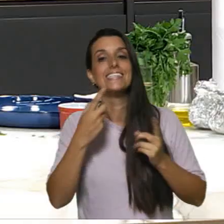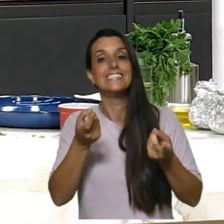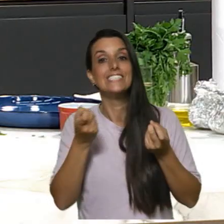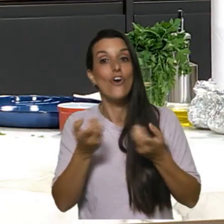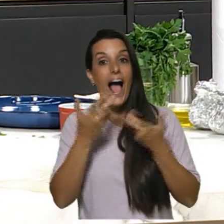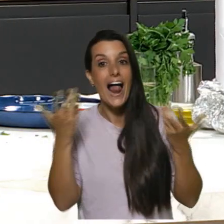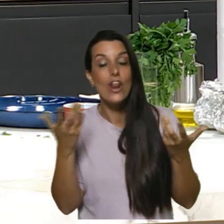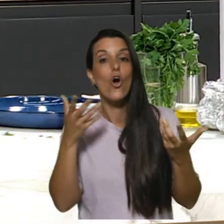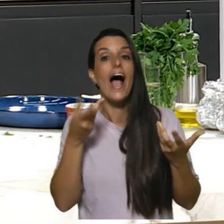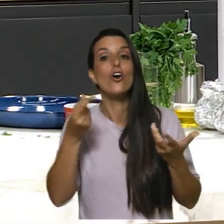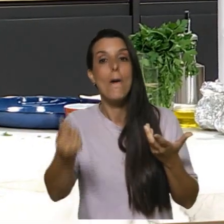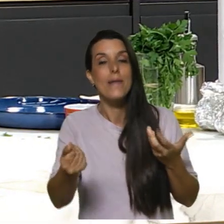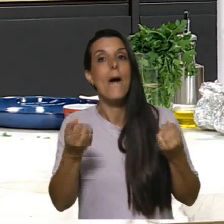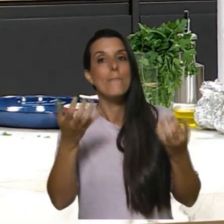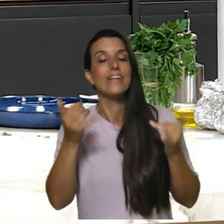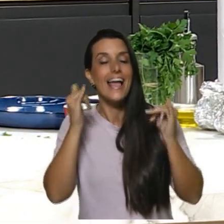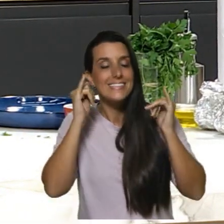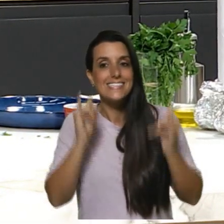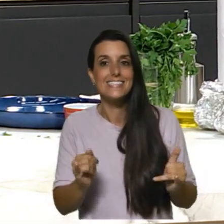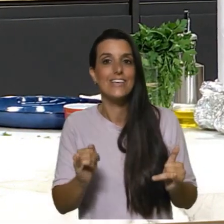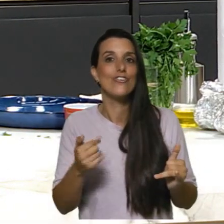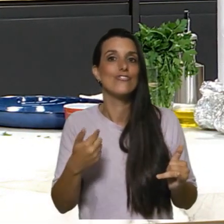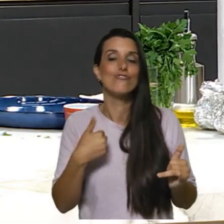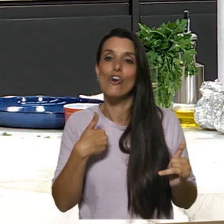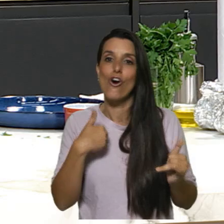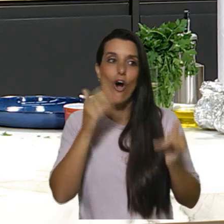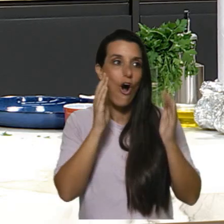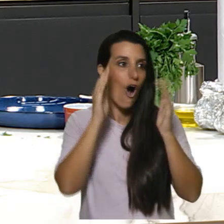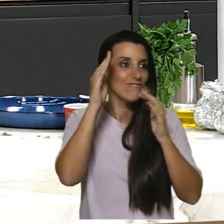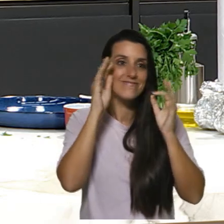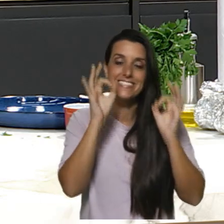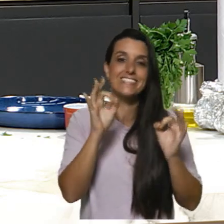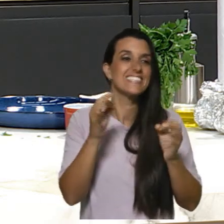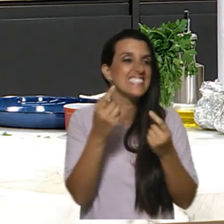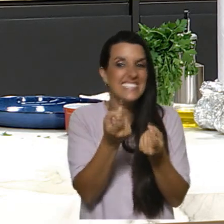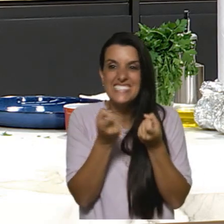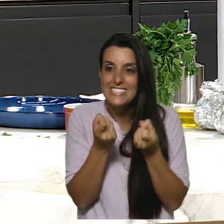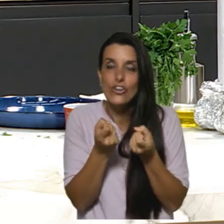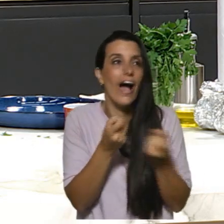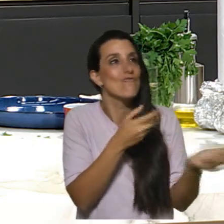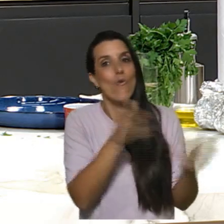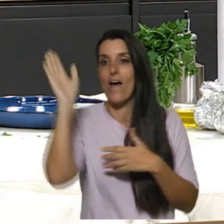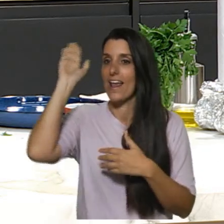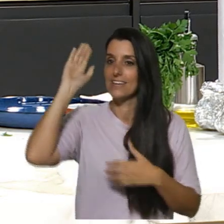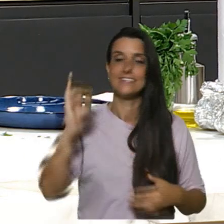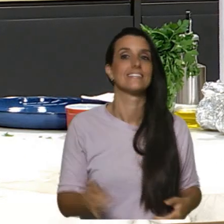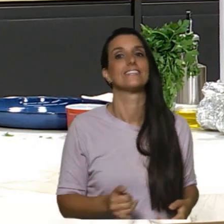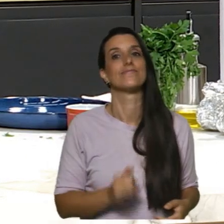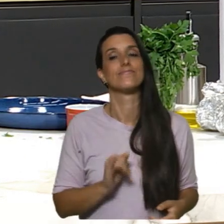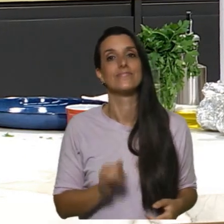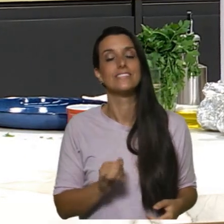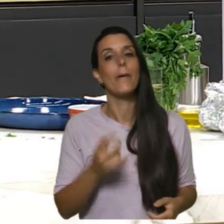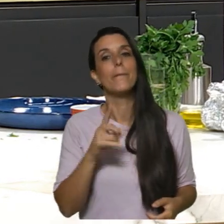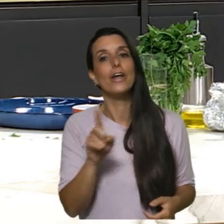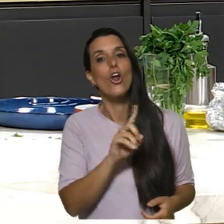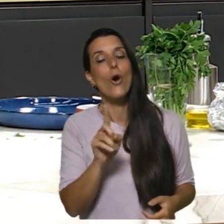veces hasta lo tengo que ir a comprar, porque yo ahí sí soy obsesiva, no, para el otro lado. Yo cosa que fuera. Para afuera. Fuera. ¿Pero no te pasó